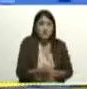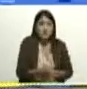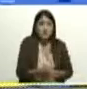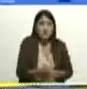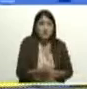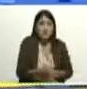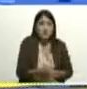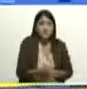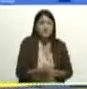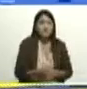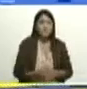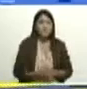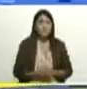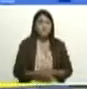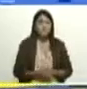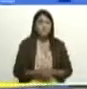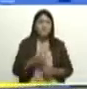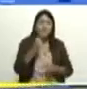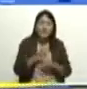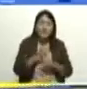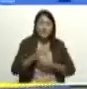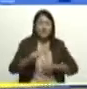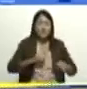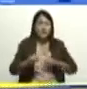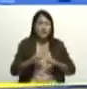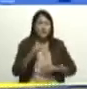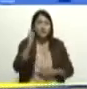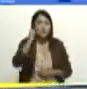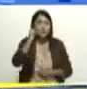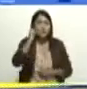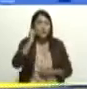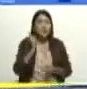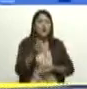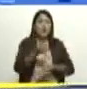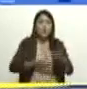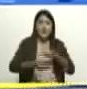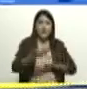todo, el trabajo, la producción, el comercio,